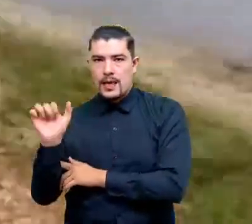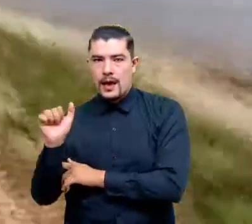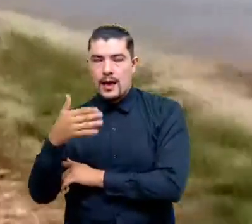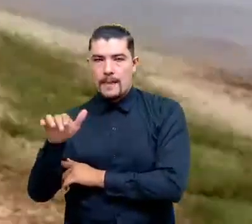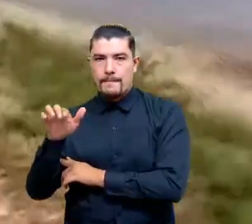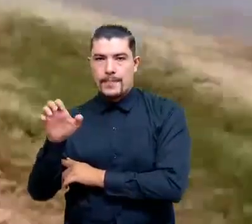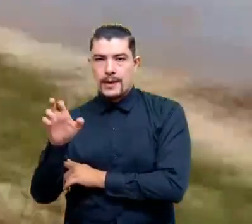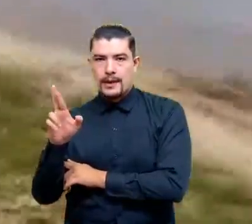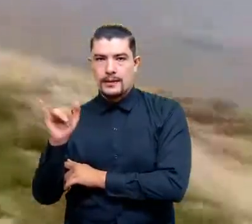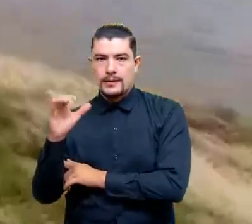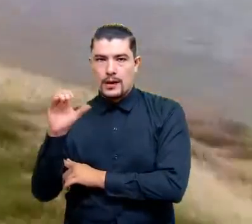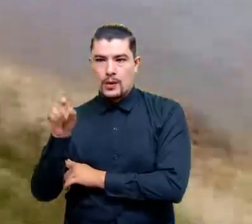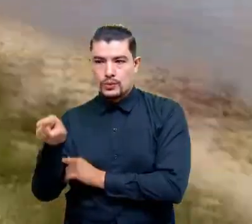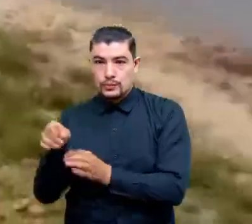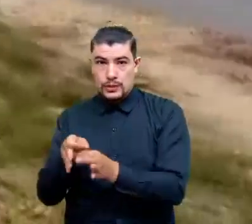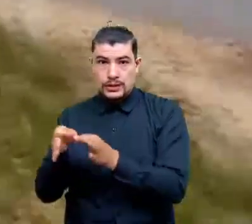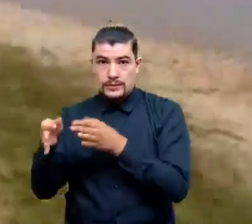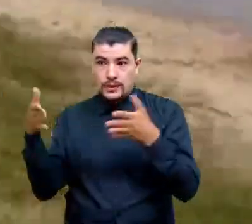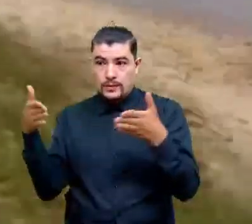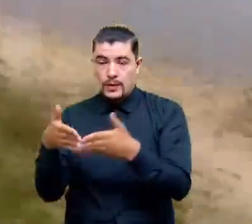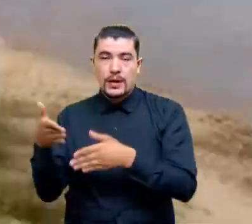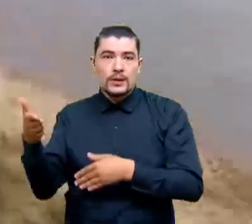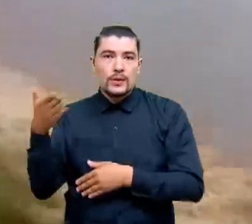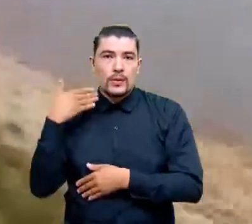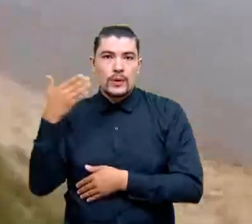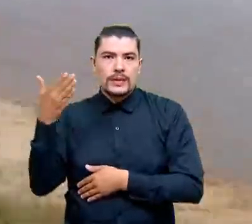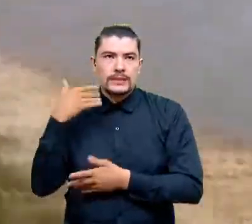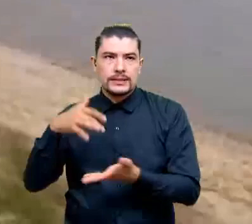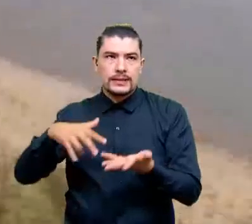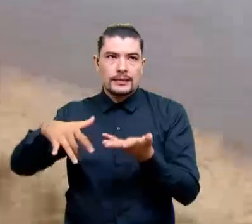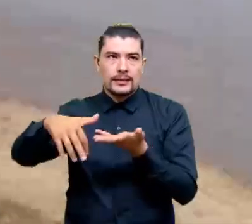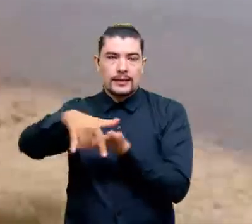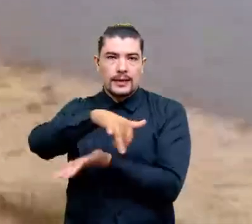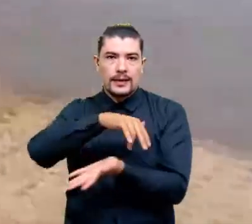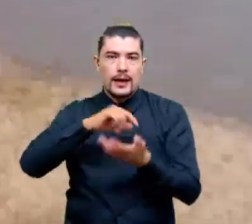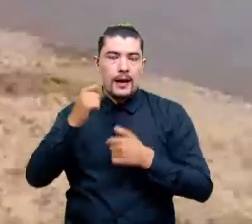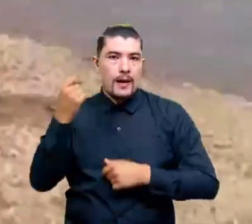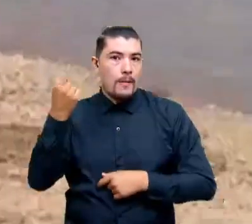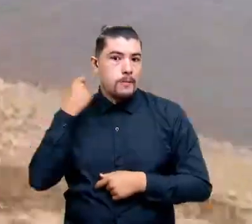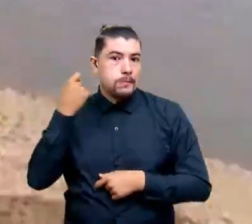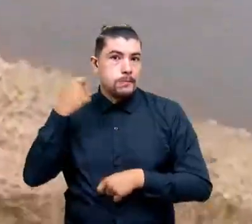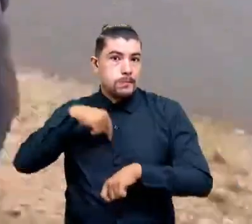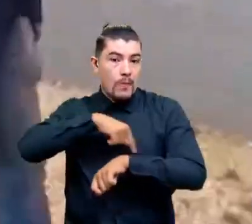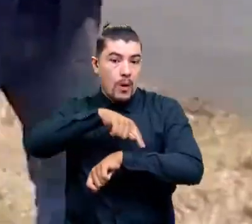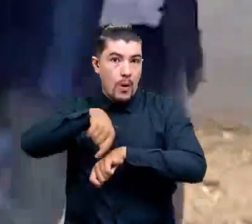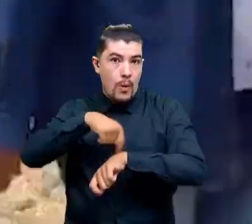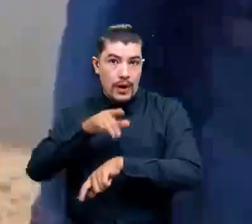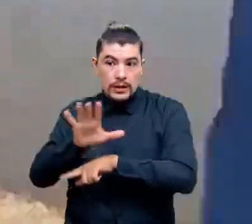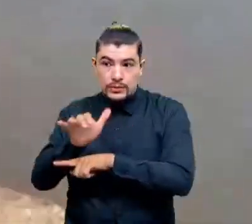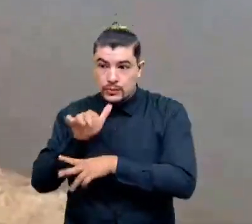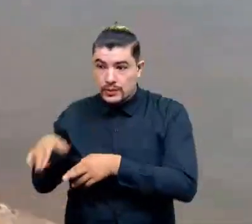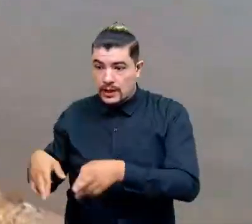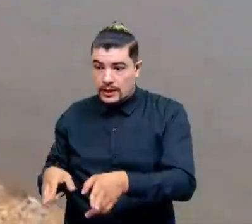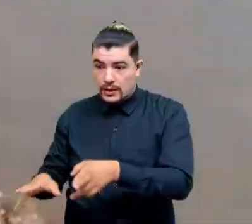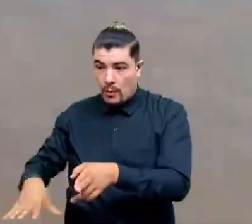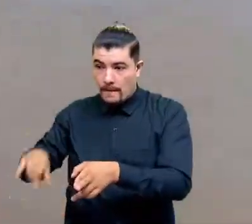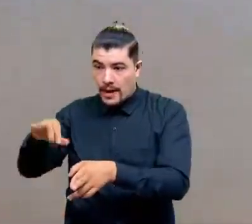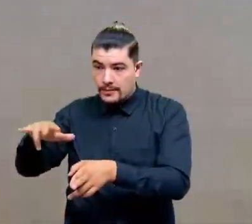Puerto Wilches, en Santander. En las últimas horas se desbordó el río Magdalena.